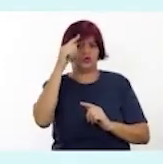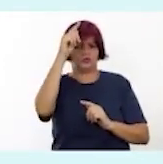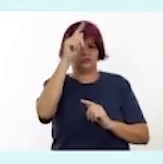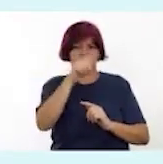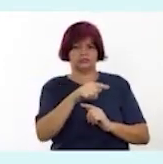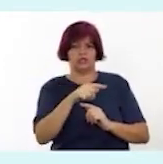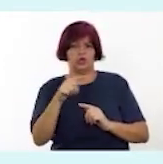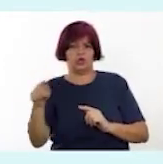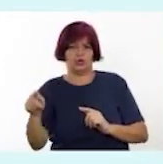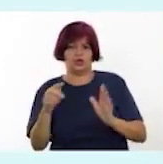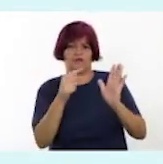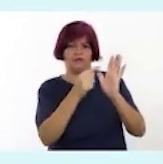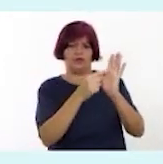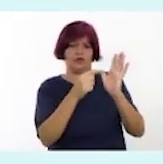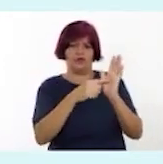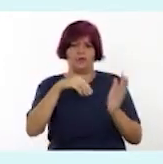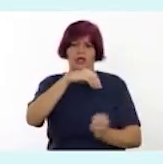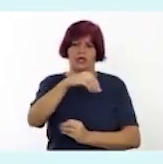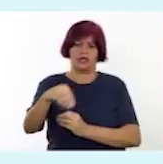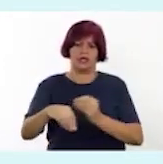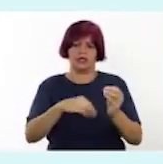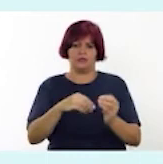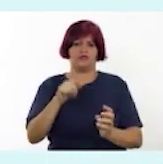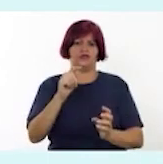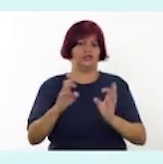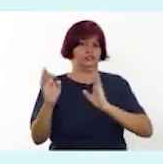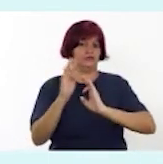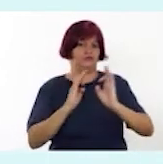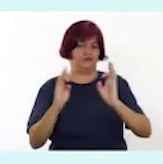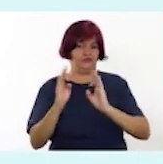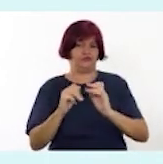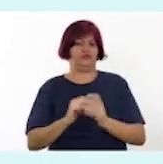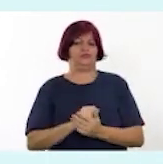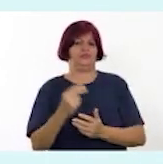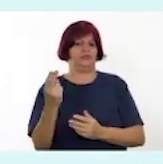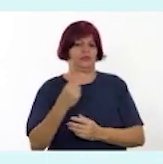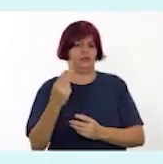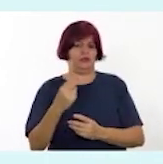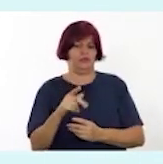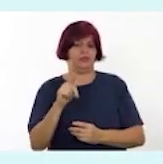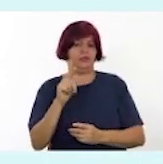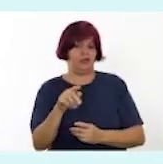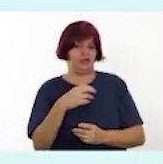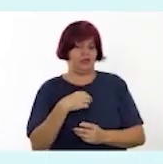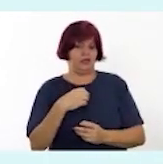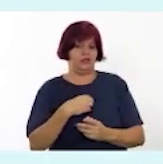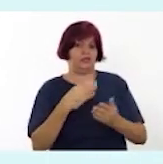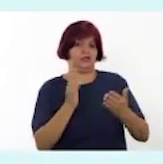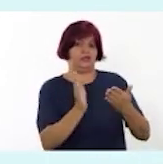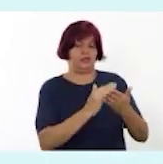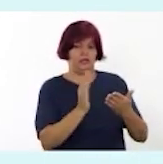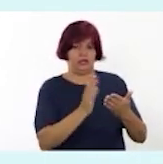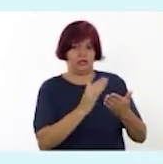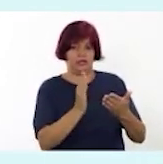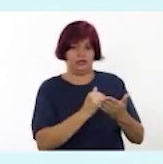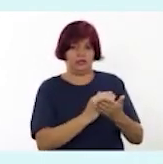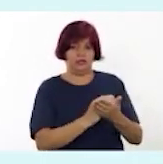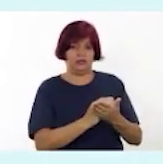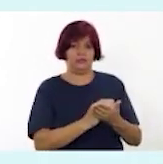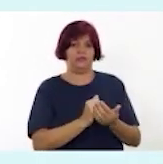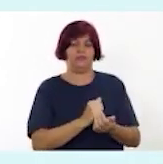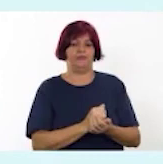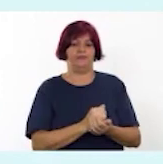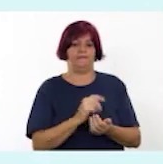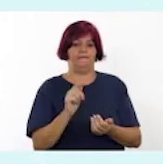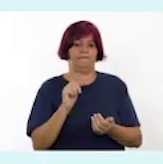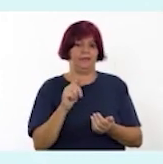exponenciales y logarítmicas, así como que ustedes conozcan sus gráficos y propiedades, y transferir de una forma a otra las funciones exponenciales y logarítmicas.